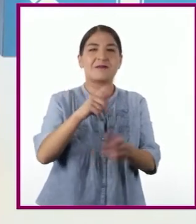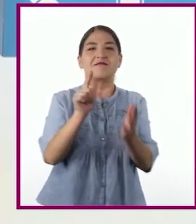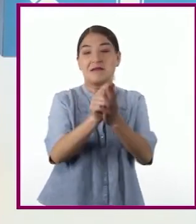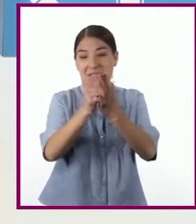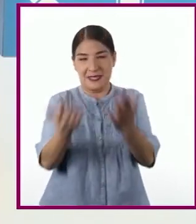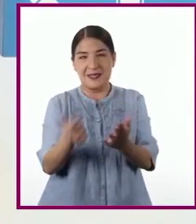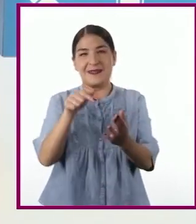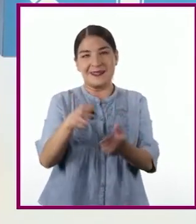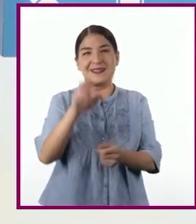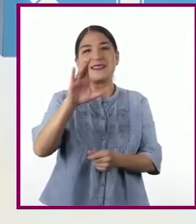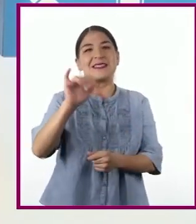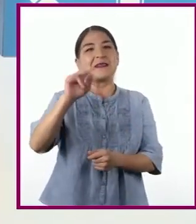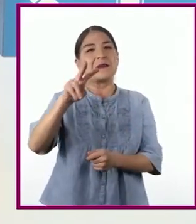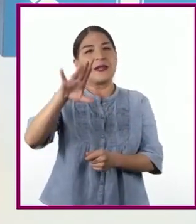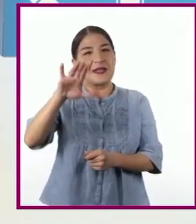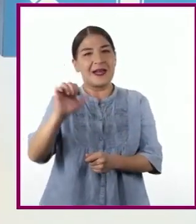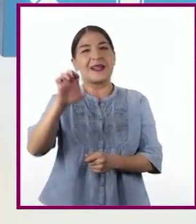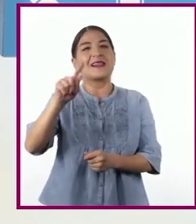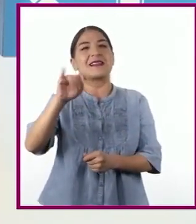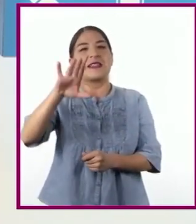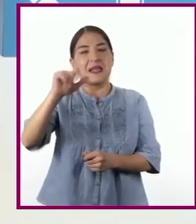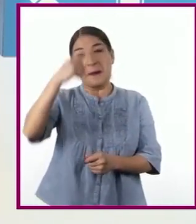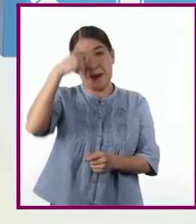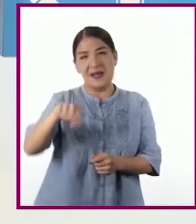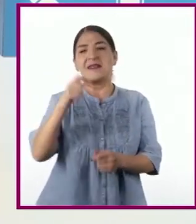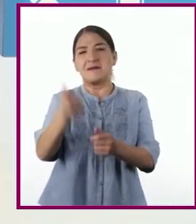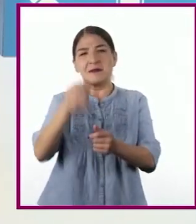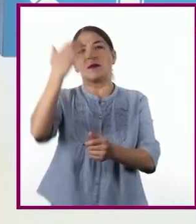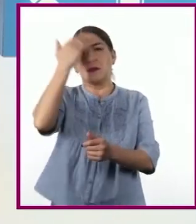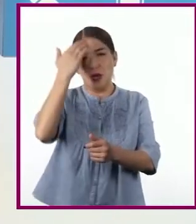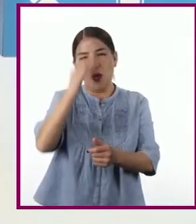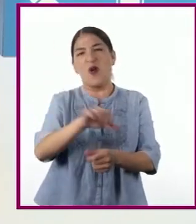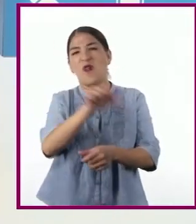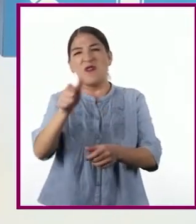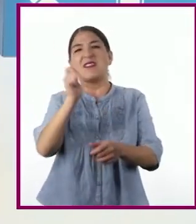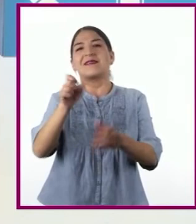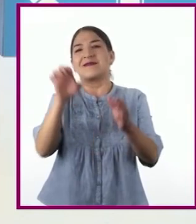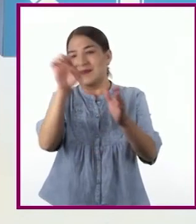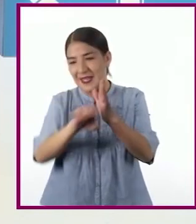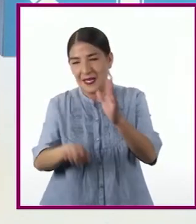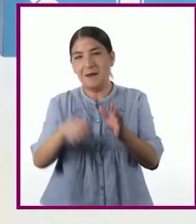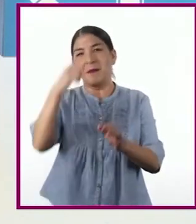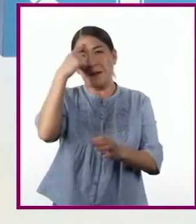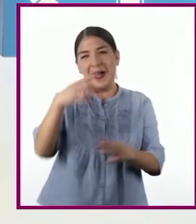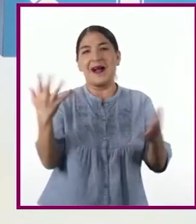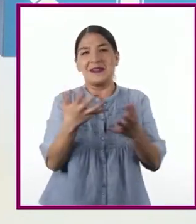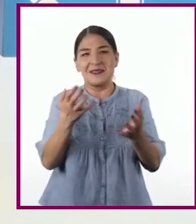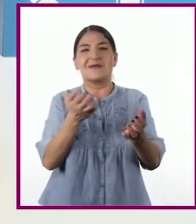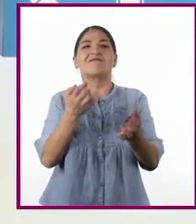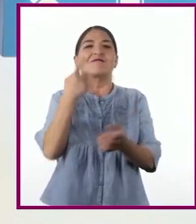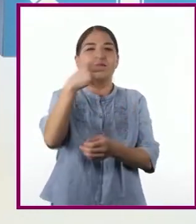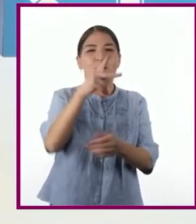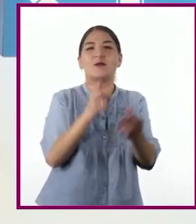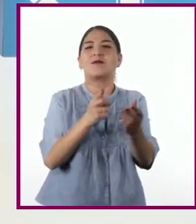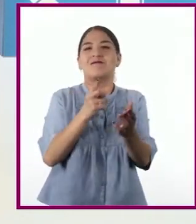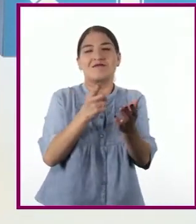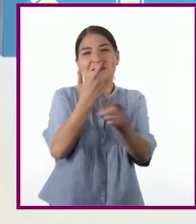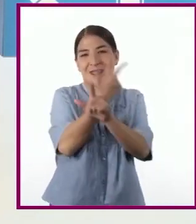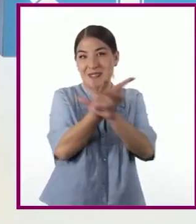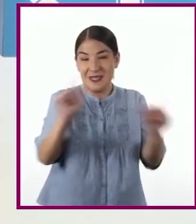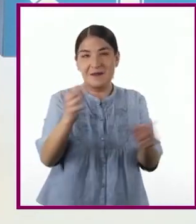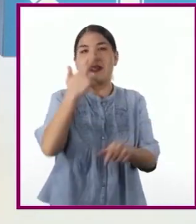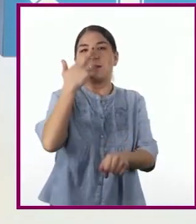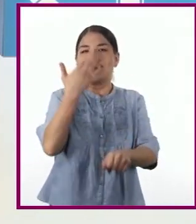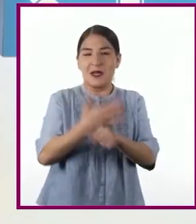de texto para que conozcan otros ejemplos sobre el ejercicio responsable de su libertad en el